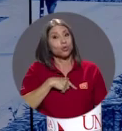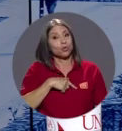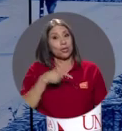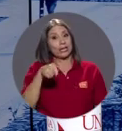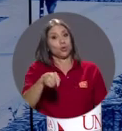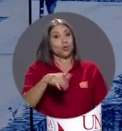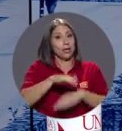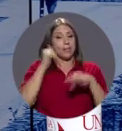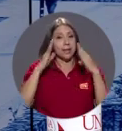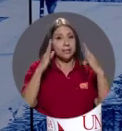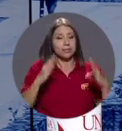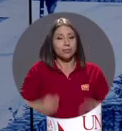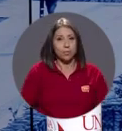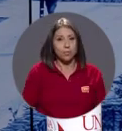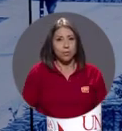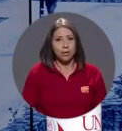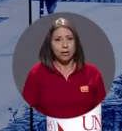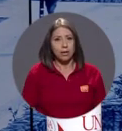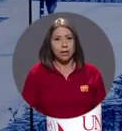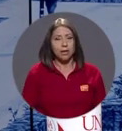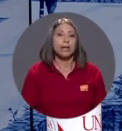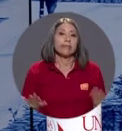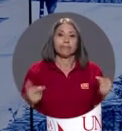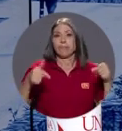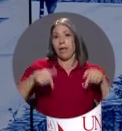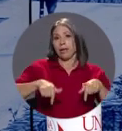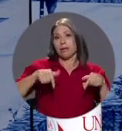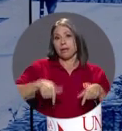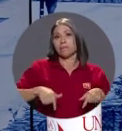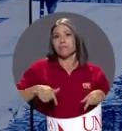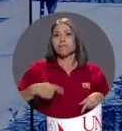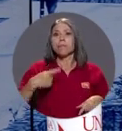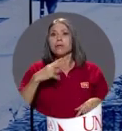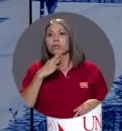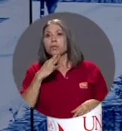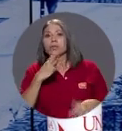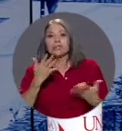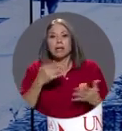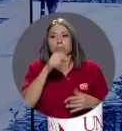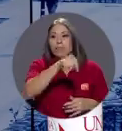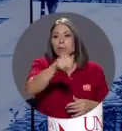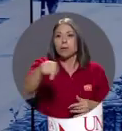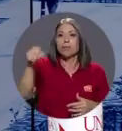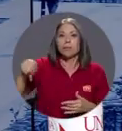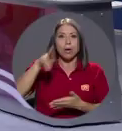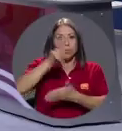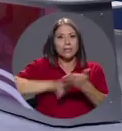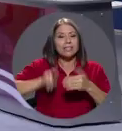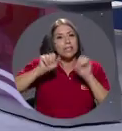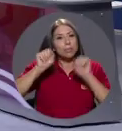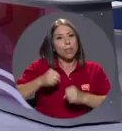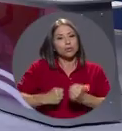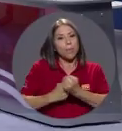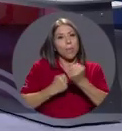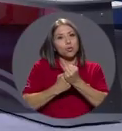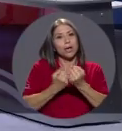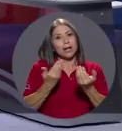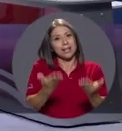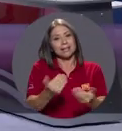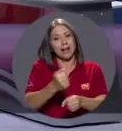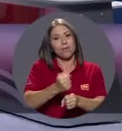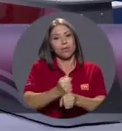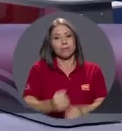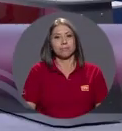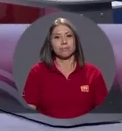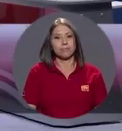nos pueden llamar atención. Y por eso llama digamos aquí la consideración de que en las universidades podríamos apoyar en